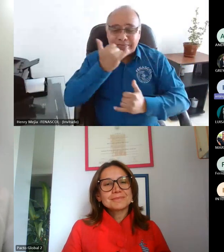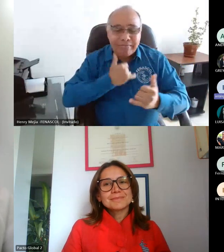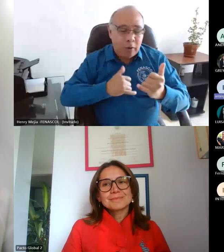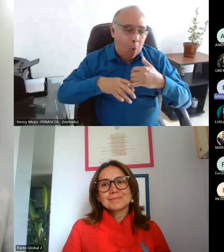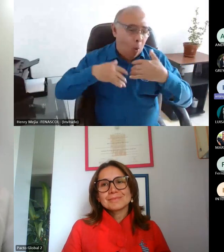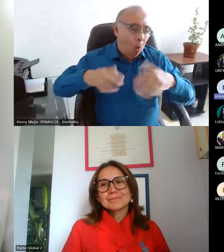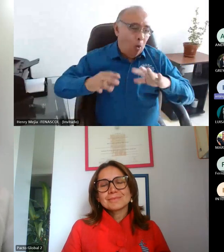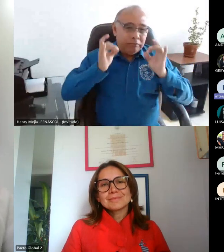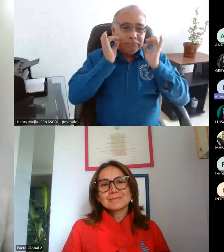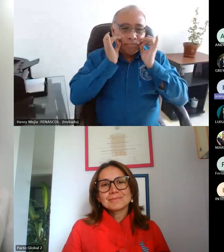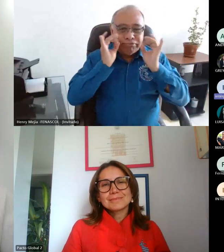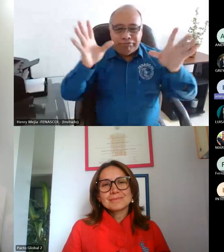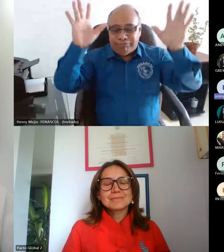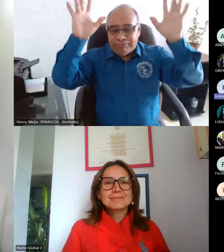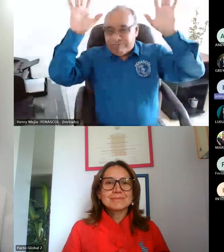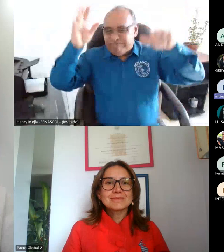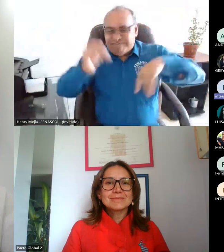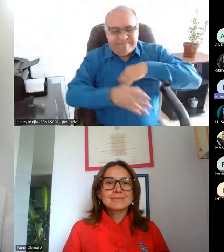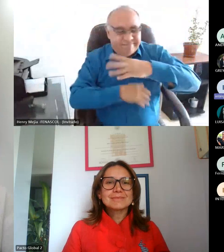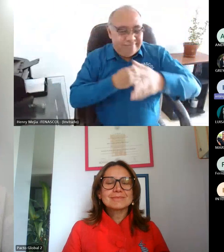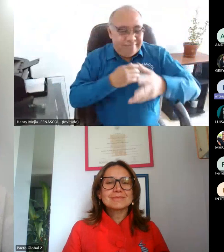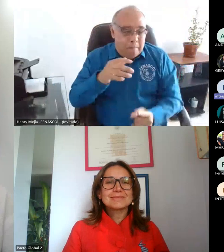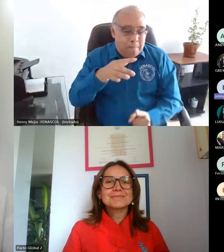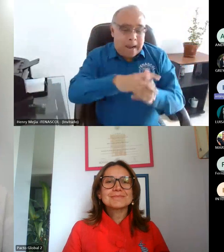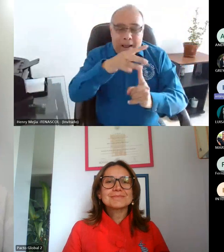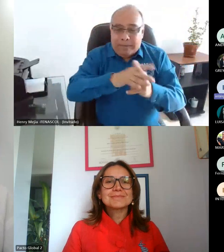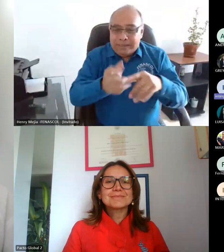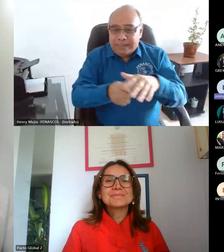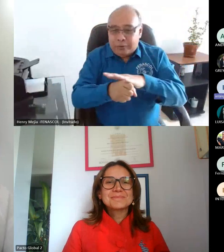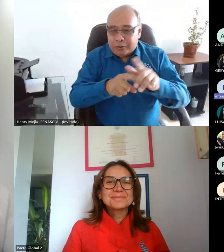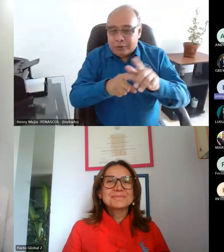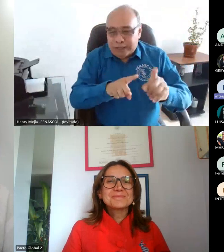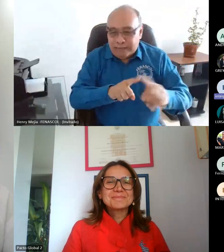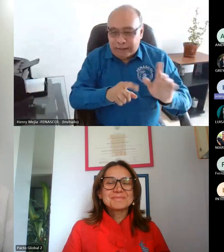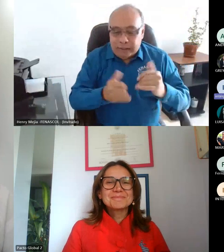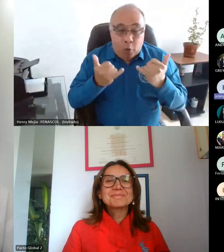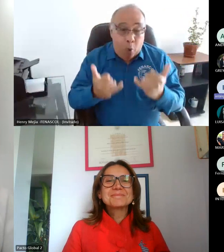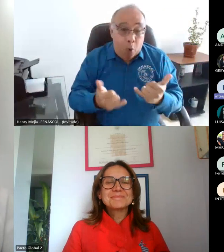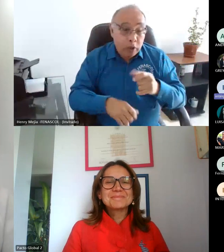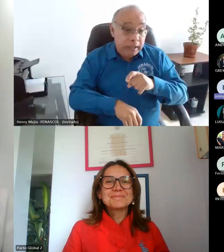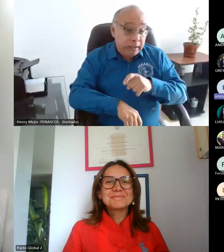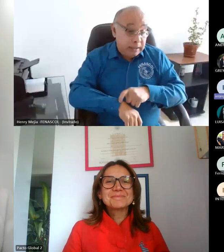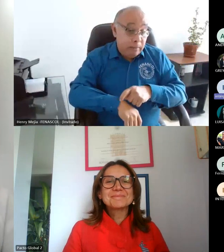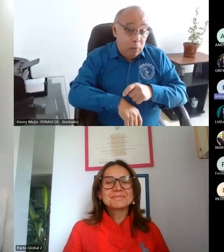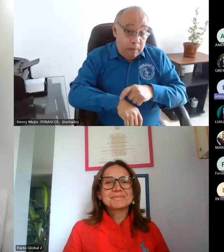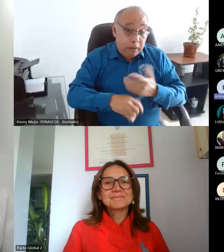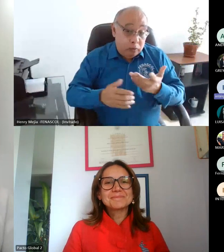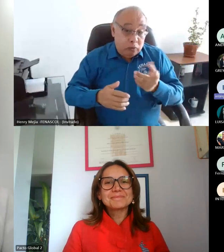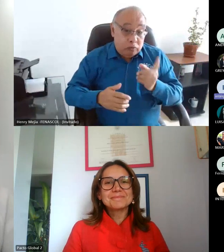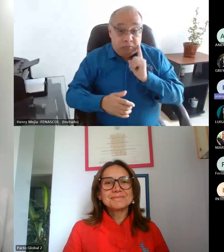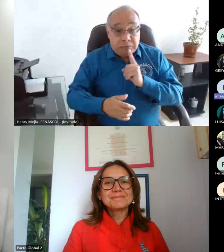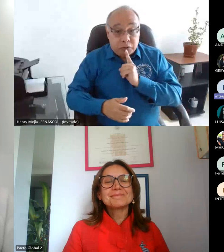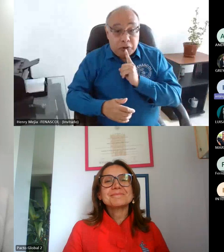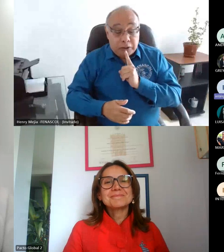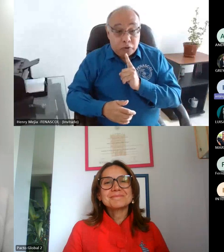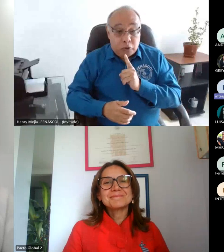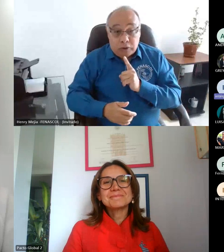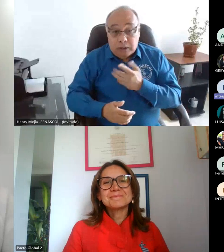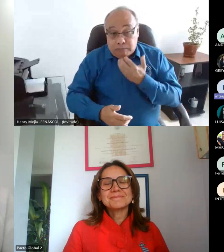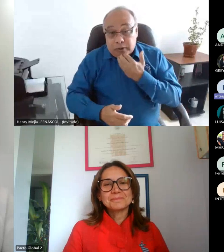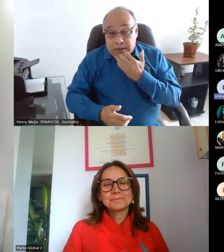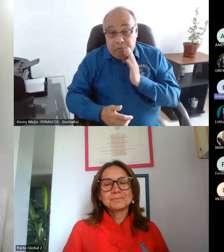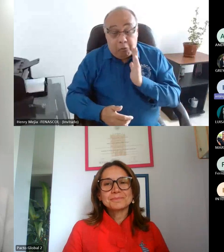familiar nuestros familiares no eran expertos en lengua de señas y pues esto se prestaba para hacer un teléfono roto una comunicación